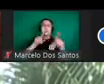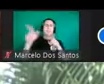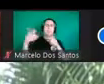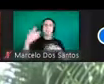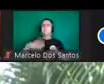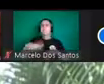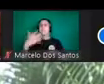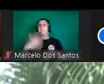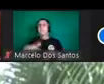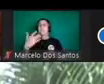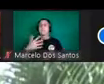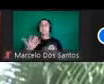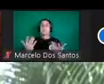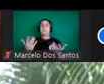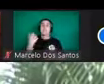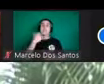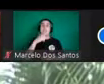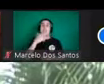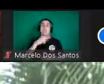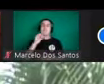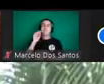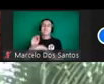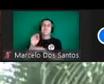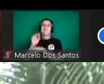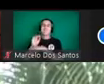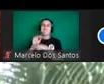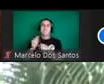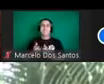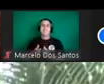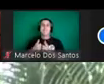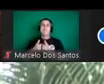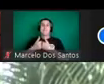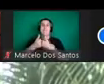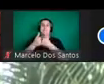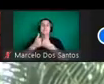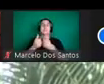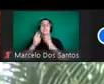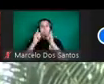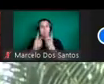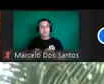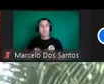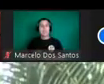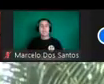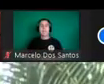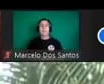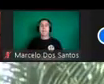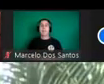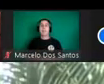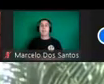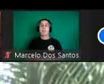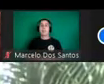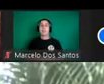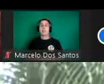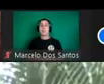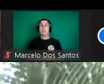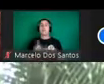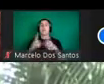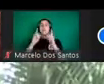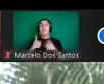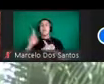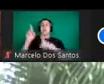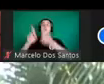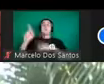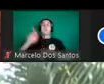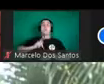es una capacidad que necesita ser fortalecida. También para aquellos que no están incluidos, la brecha se volvió más